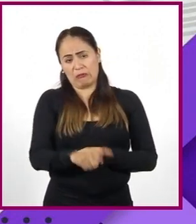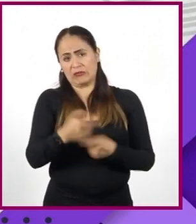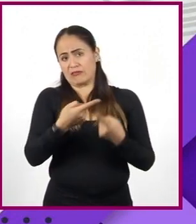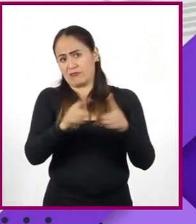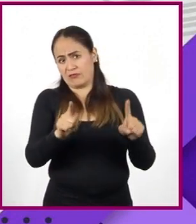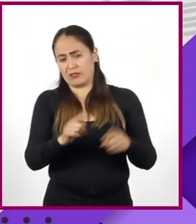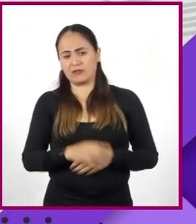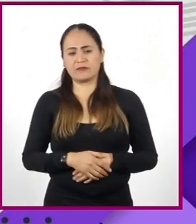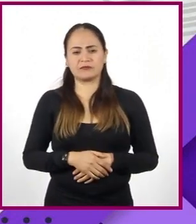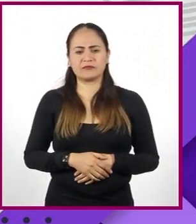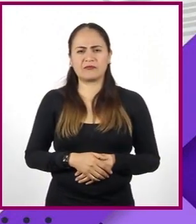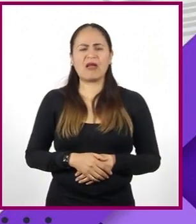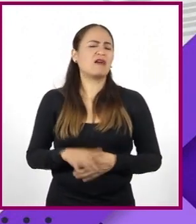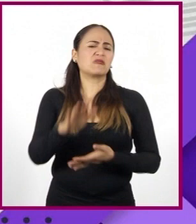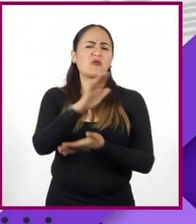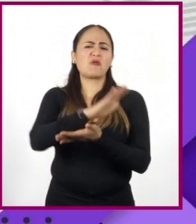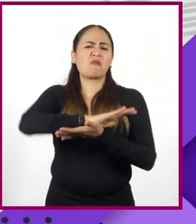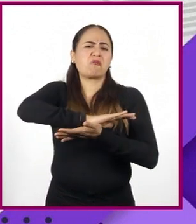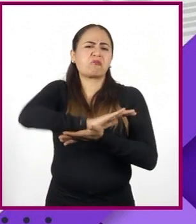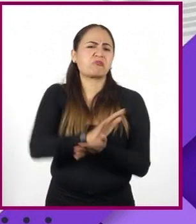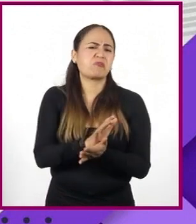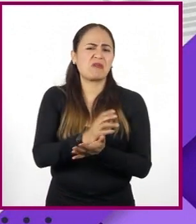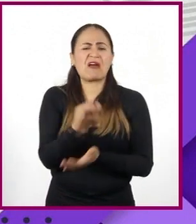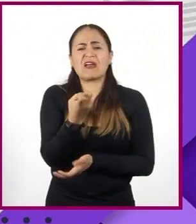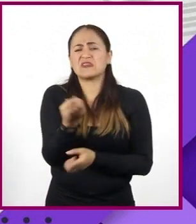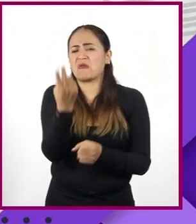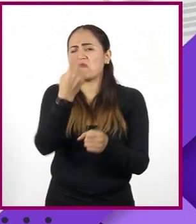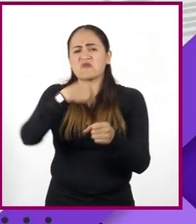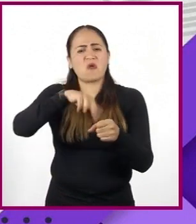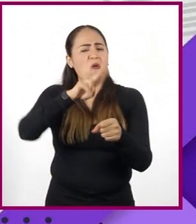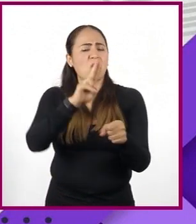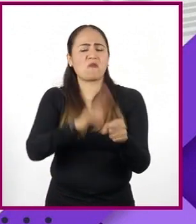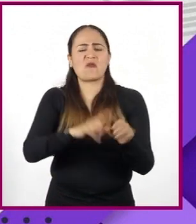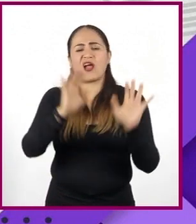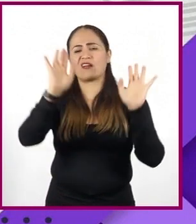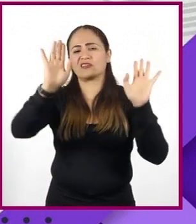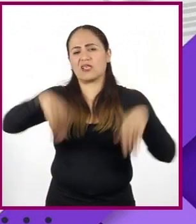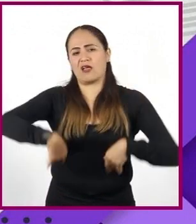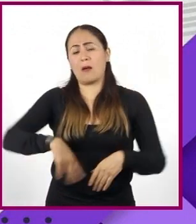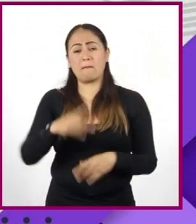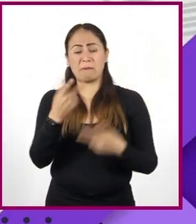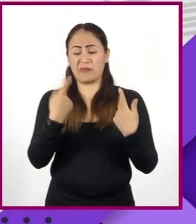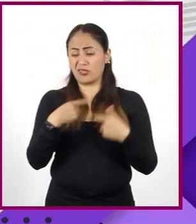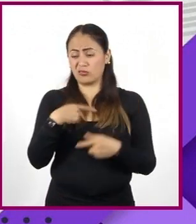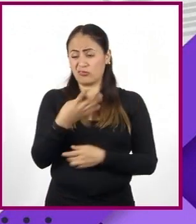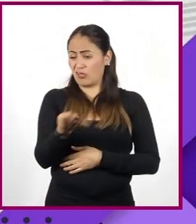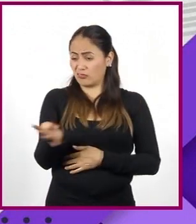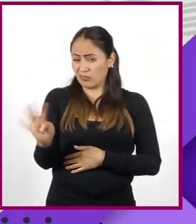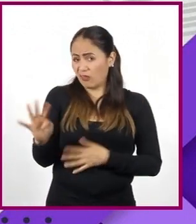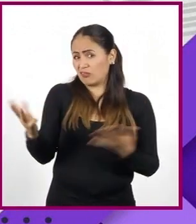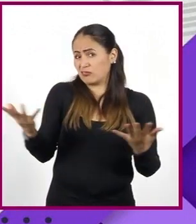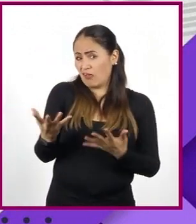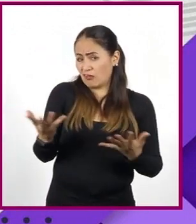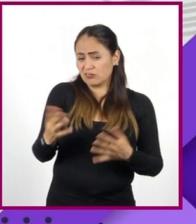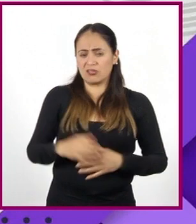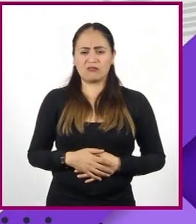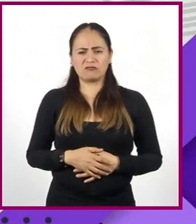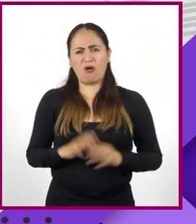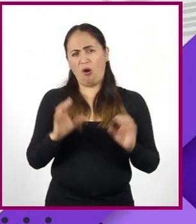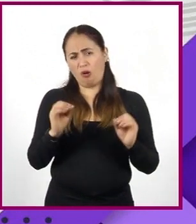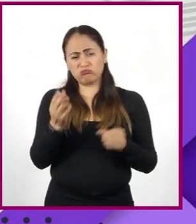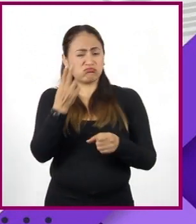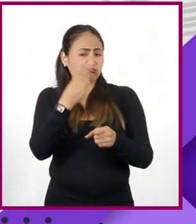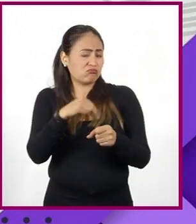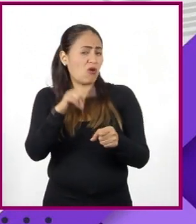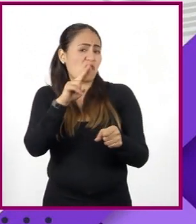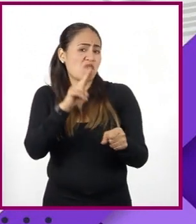la discriminación, justificamos comentarios como todo mundo lo hace o no es normal, los cuales se